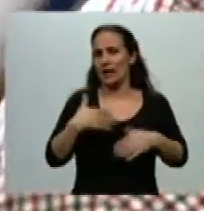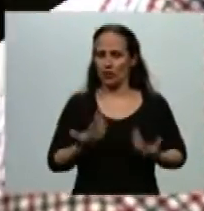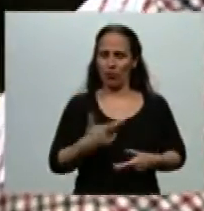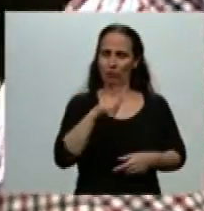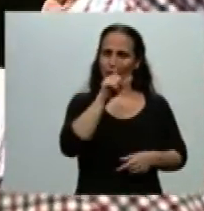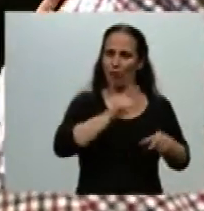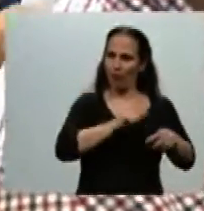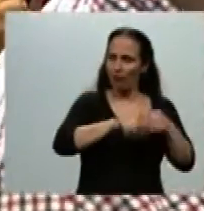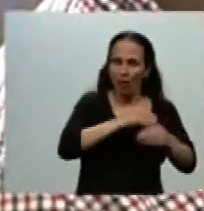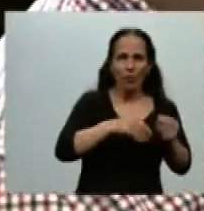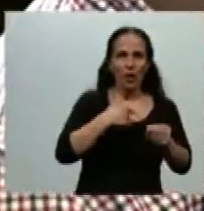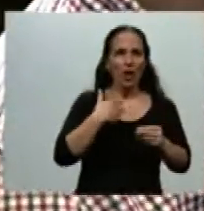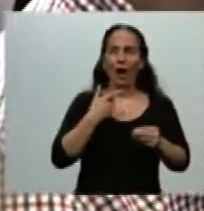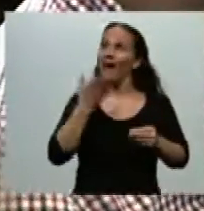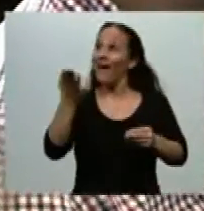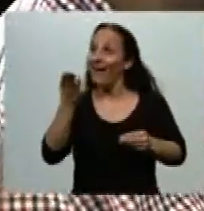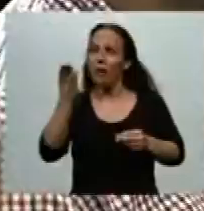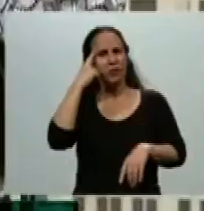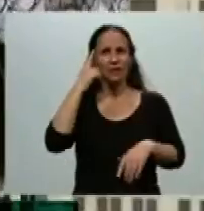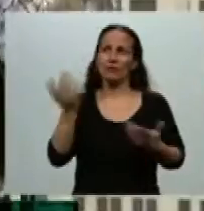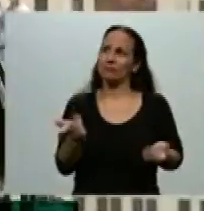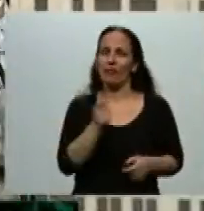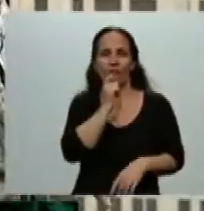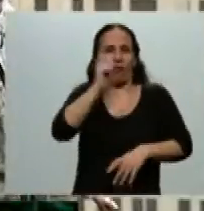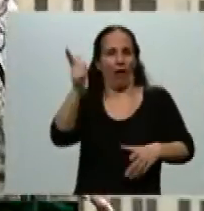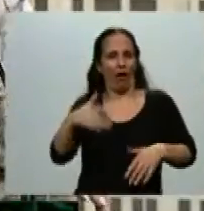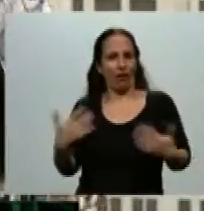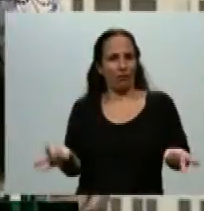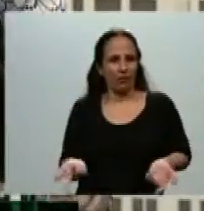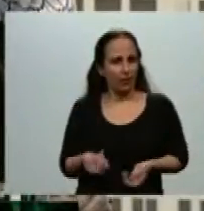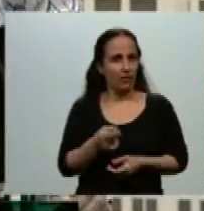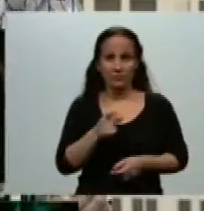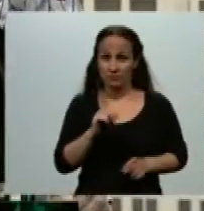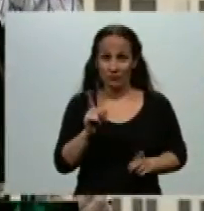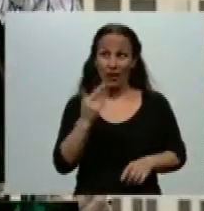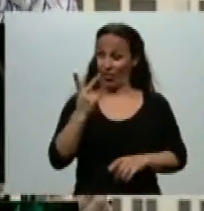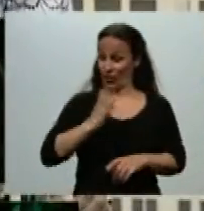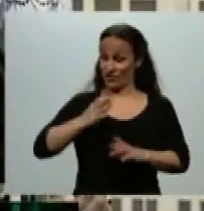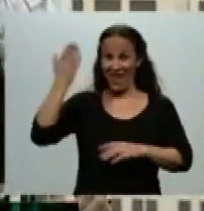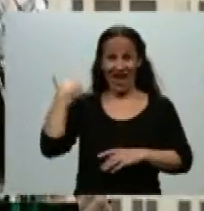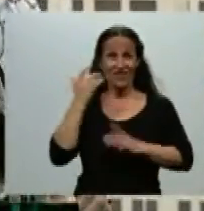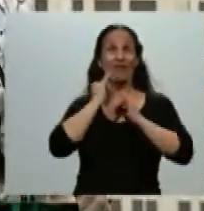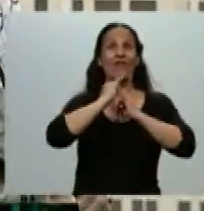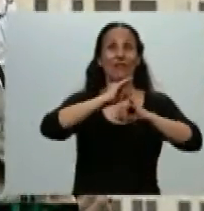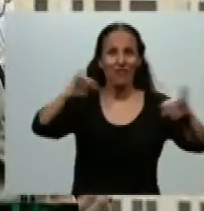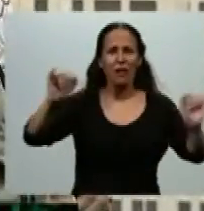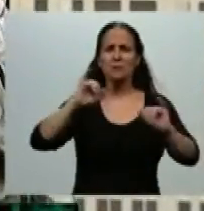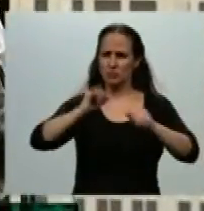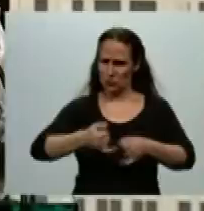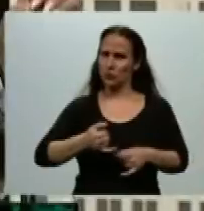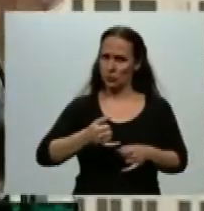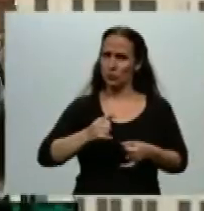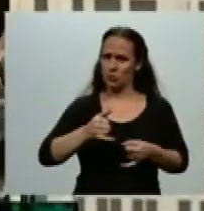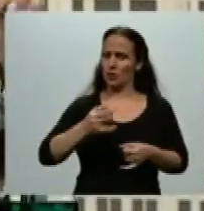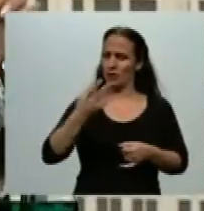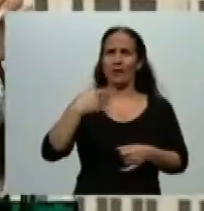sujetos de préstamos hipotecarios. Pasaron 2 años del anuncio, es cierto. Pasaron 2 años